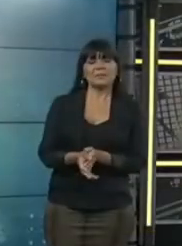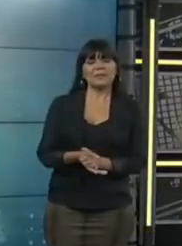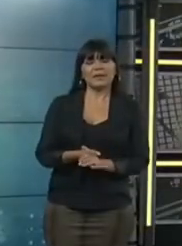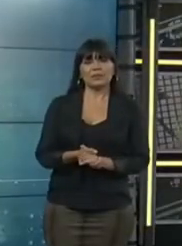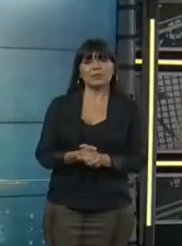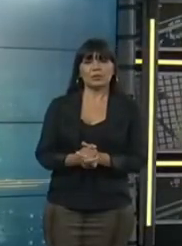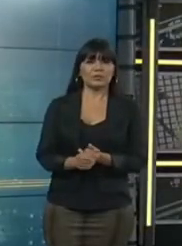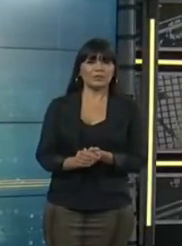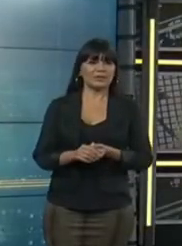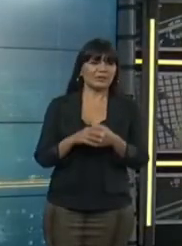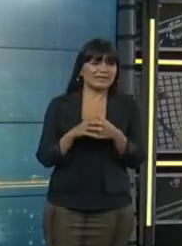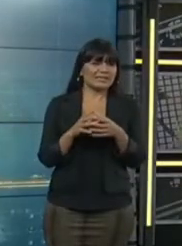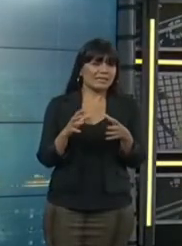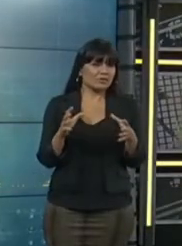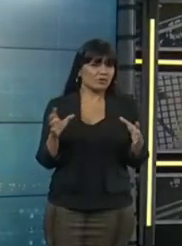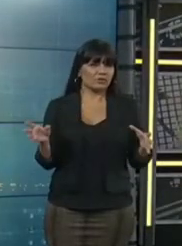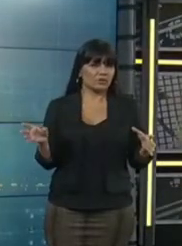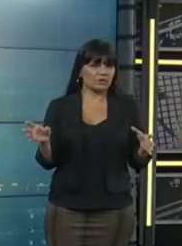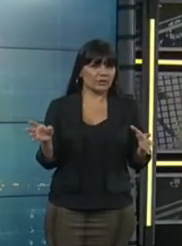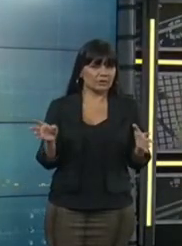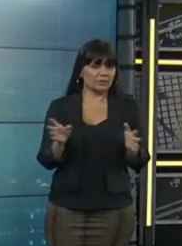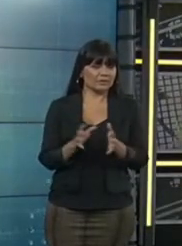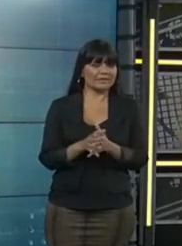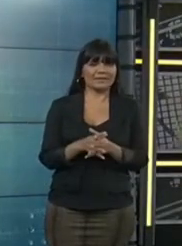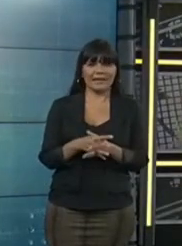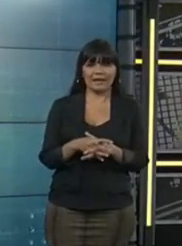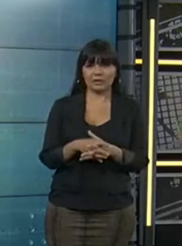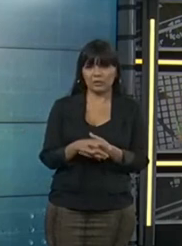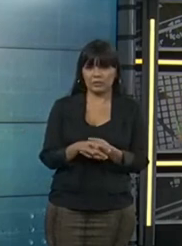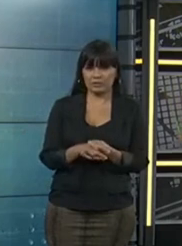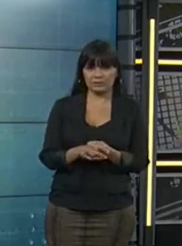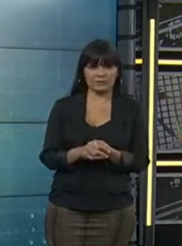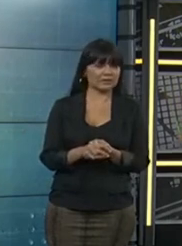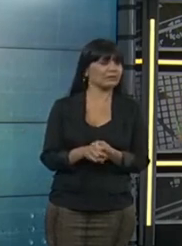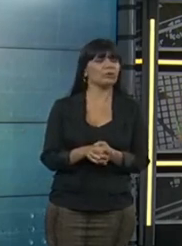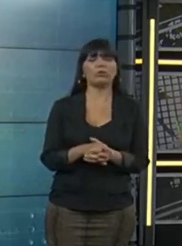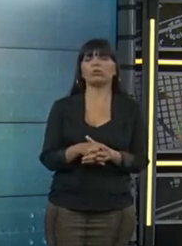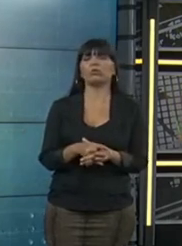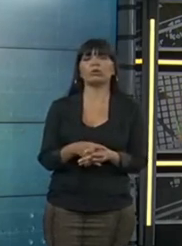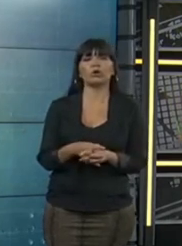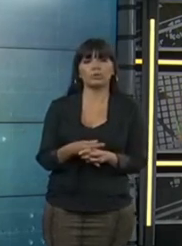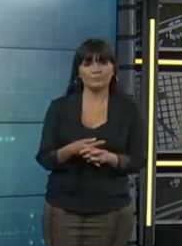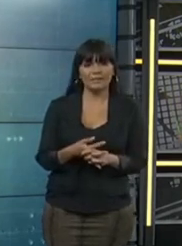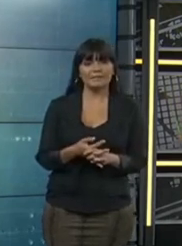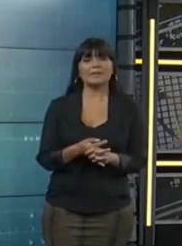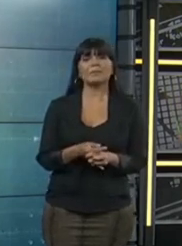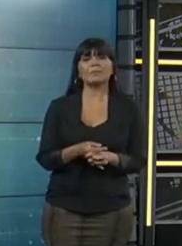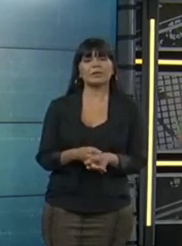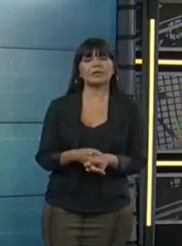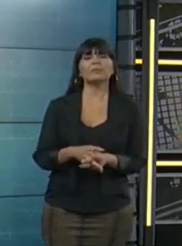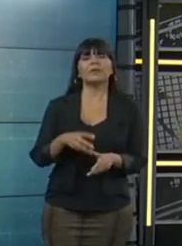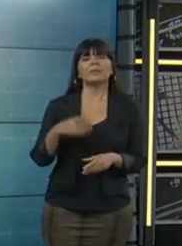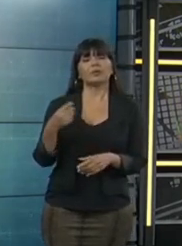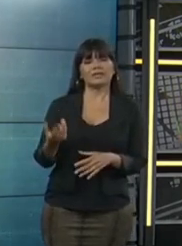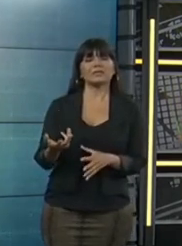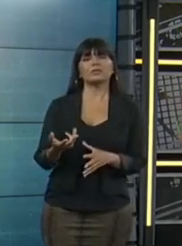Si ayer esperaban un pronunciamiento extenso de Bolsonaro o que dijera algo como significativo, no ocurrió. ¿Saben por